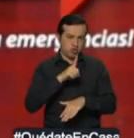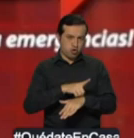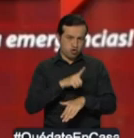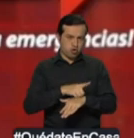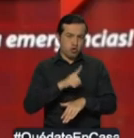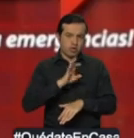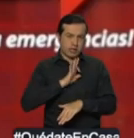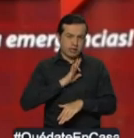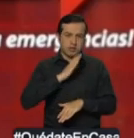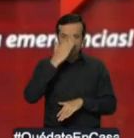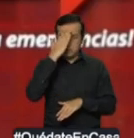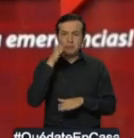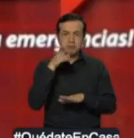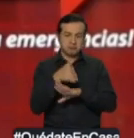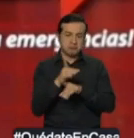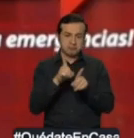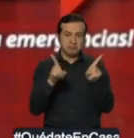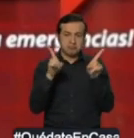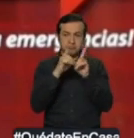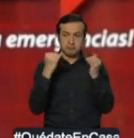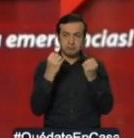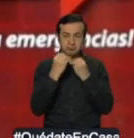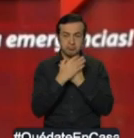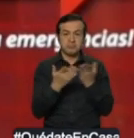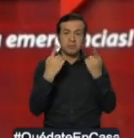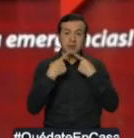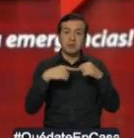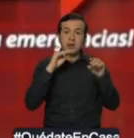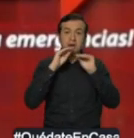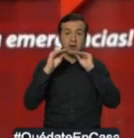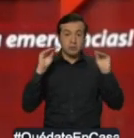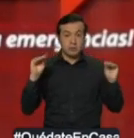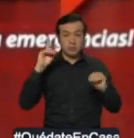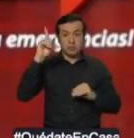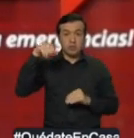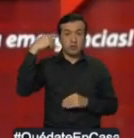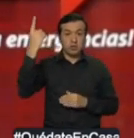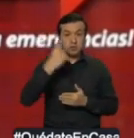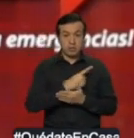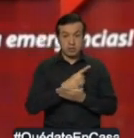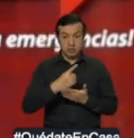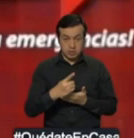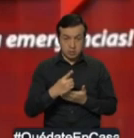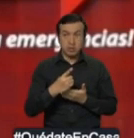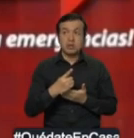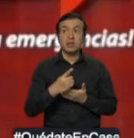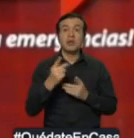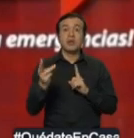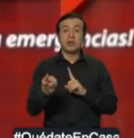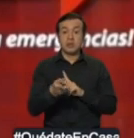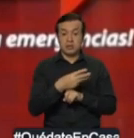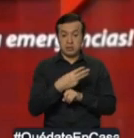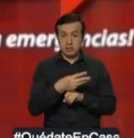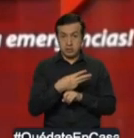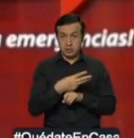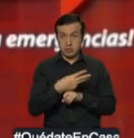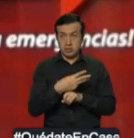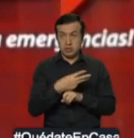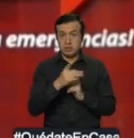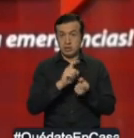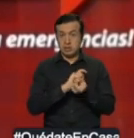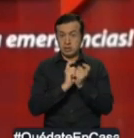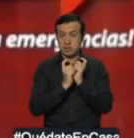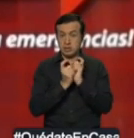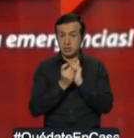pero esta es la data para hoy y comentarles que a partir de la próxima semana también en línea con el cambio de etapa